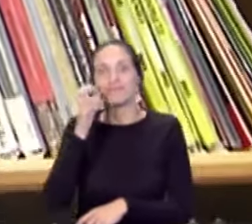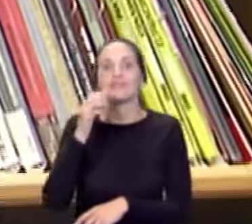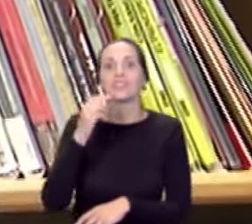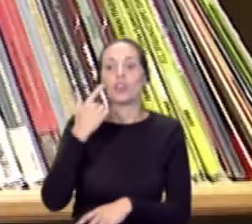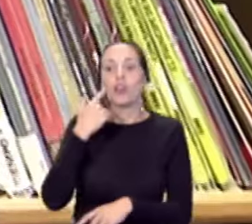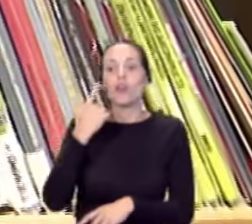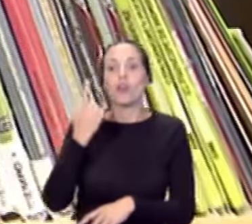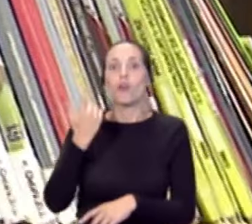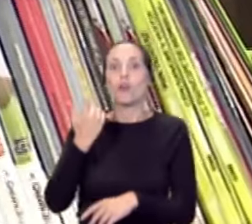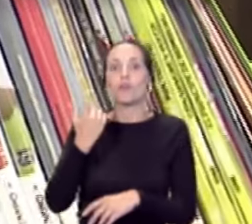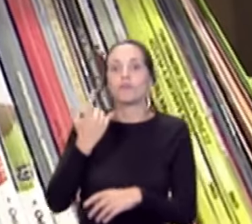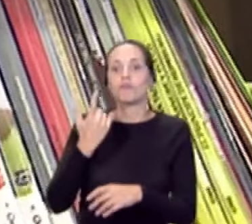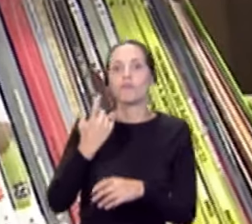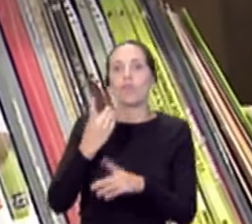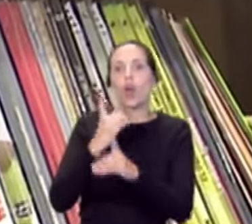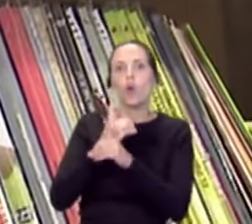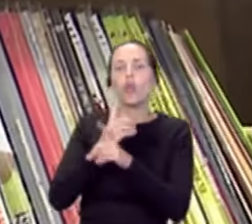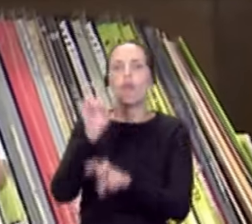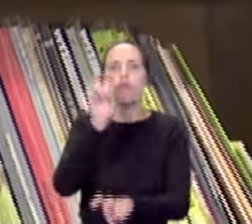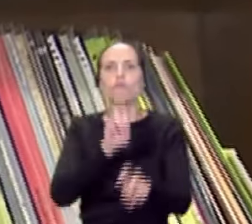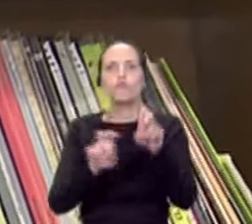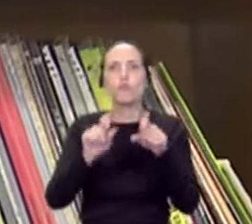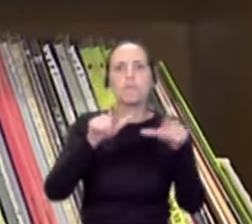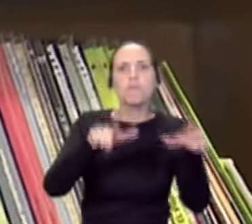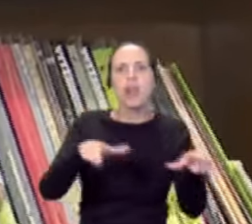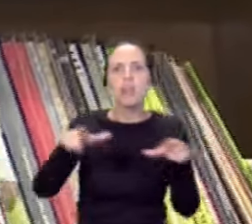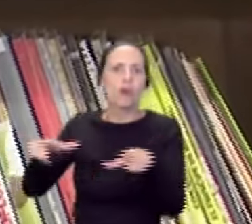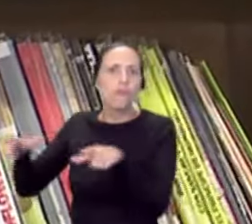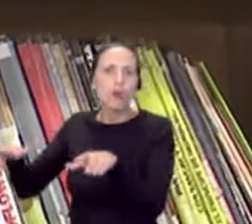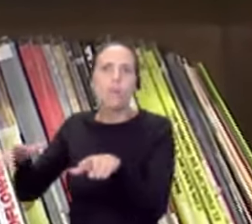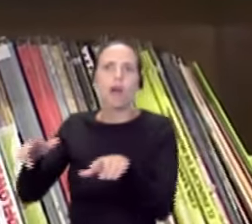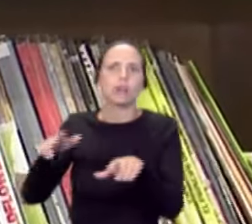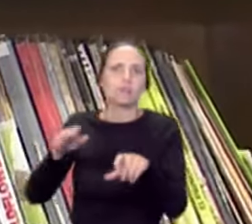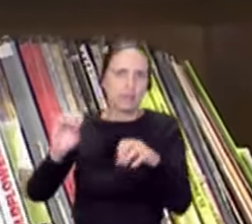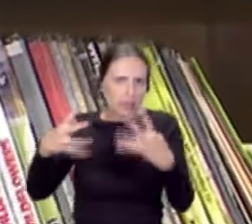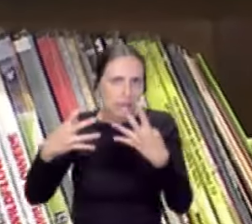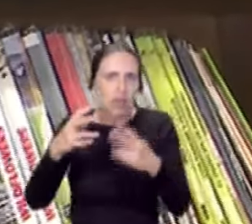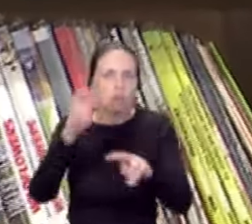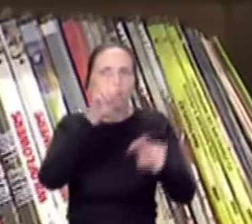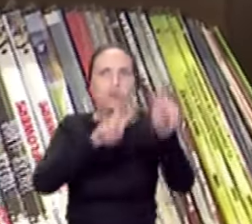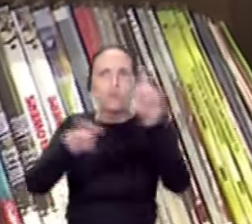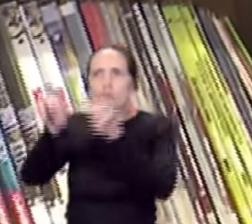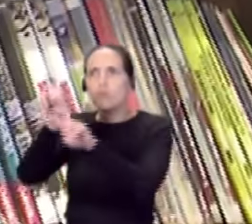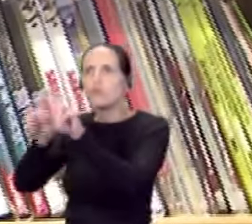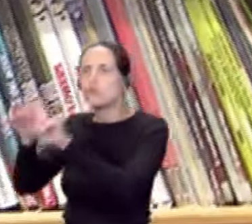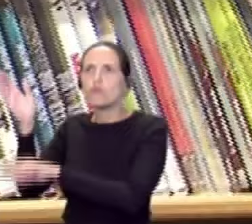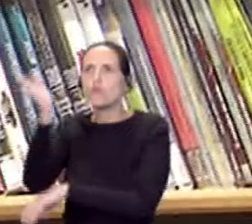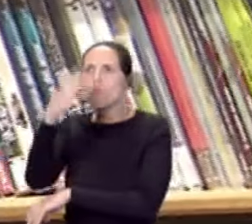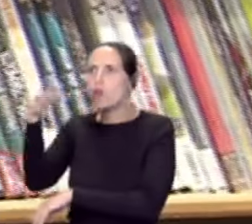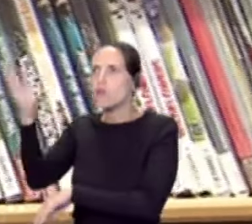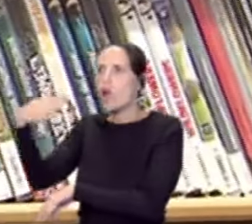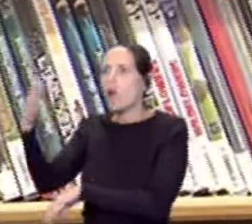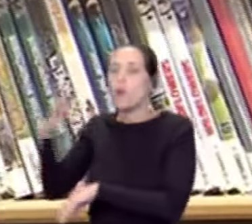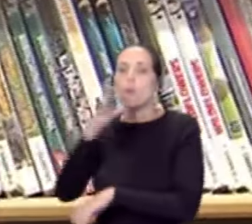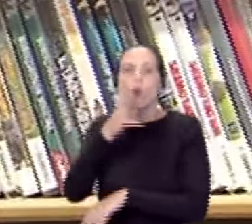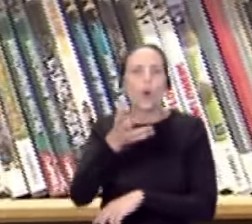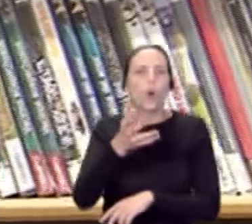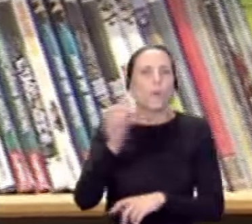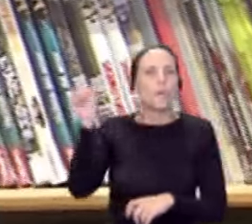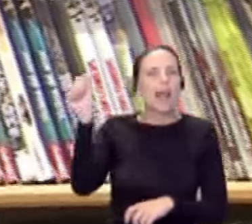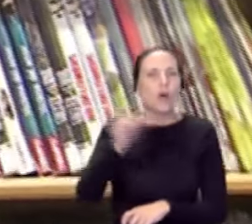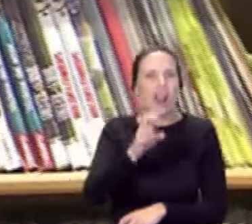y no llegamos a encontrarlas, que no llegamos a encontrar esas plataformas. Yo creo que son este tipo de películas antiguas, sobre todo clásicas,